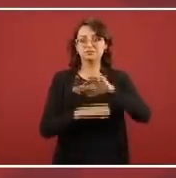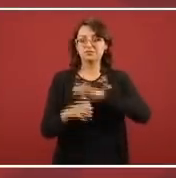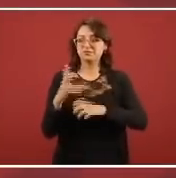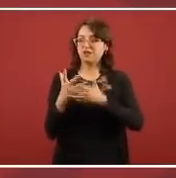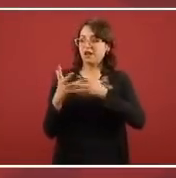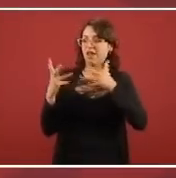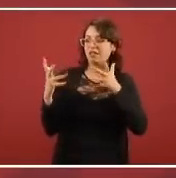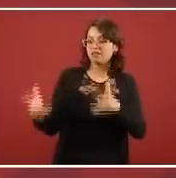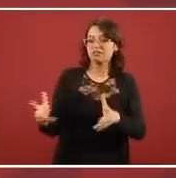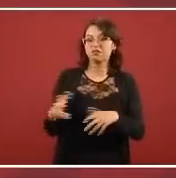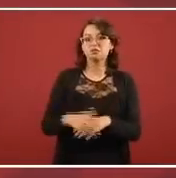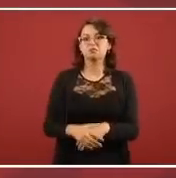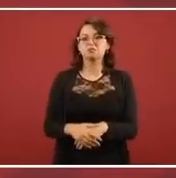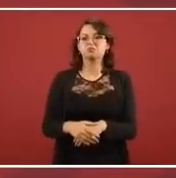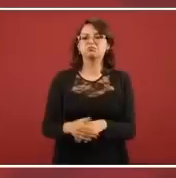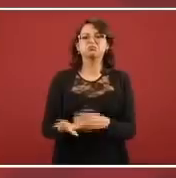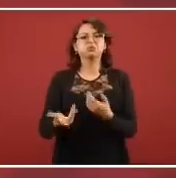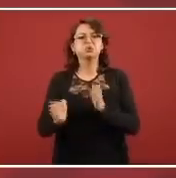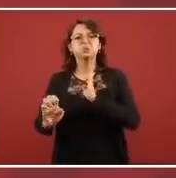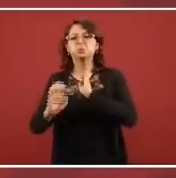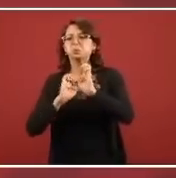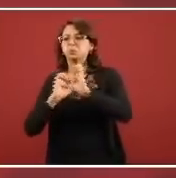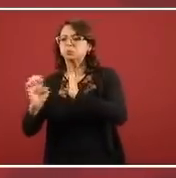grandes, y dan entrevistas